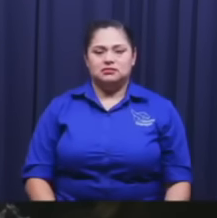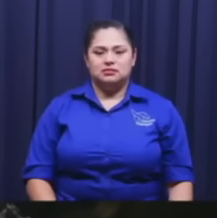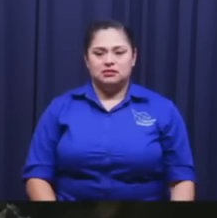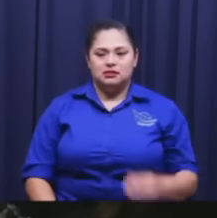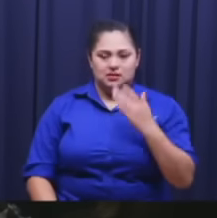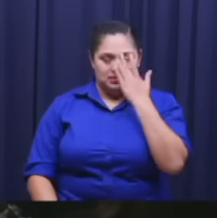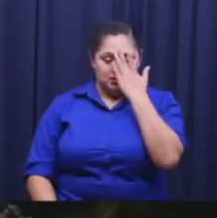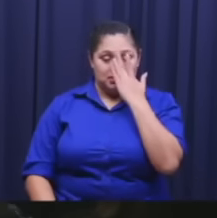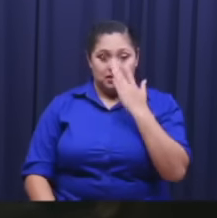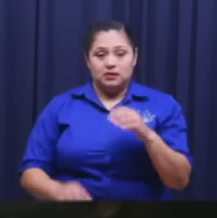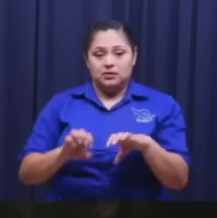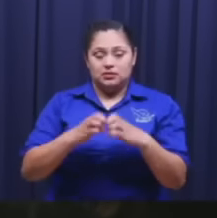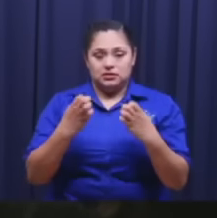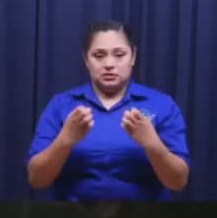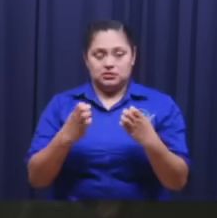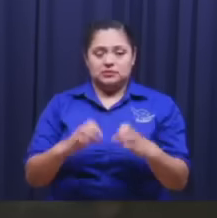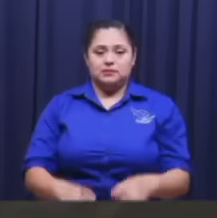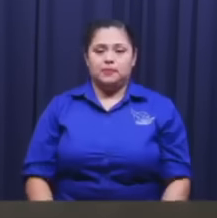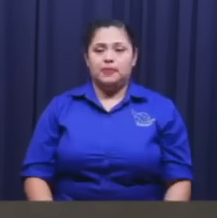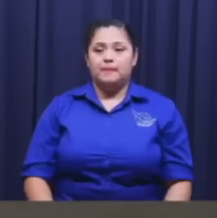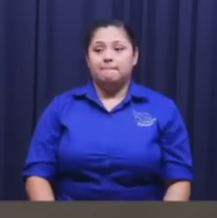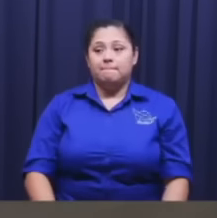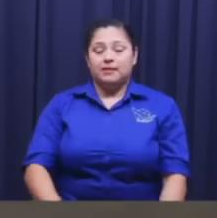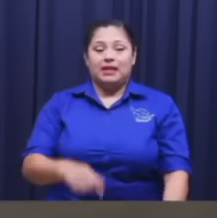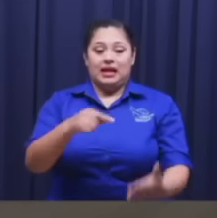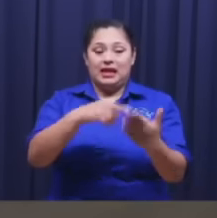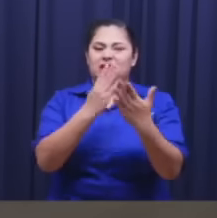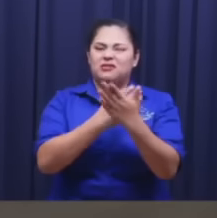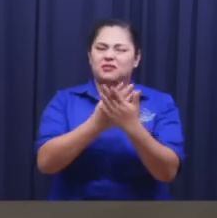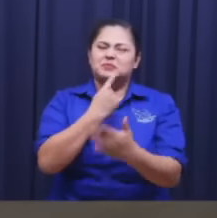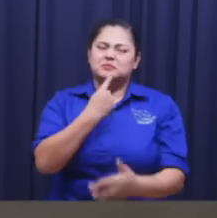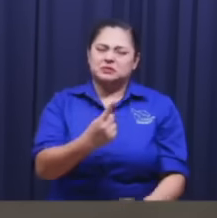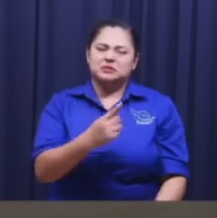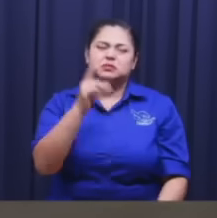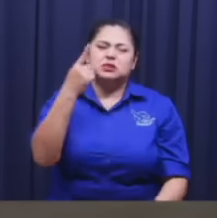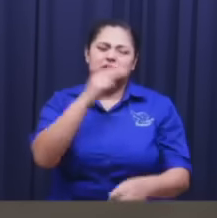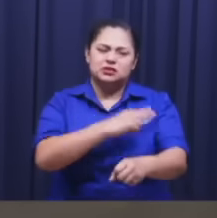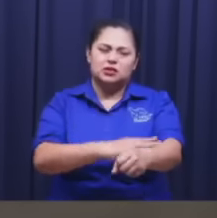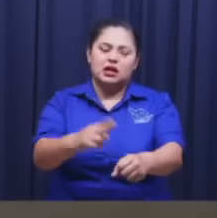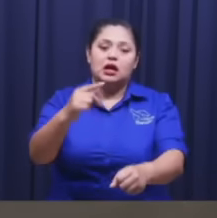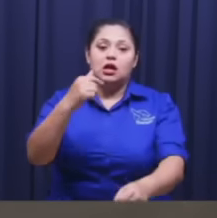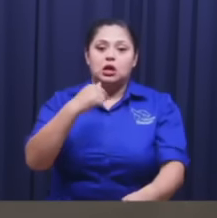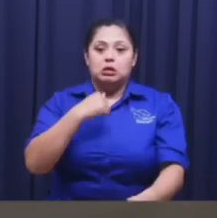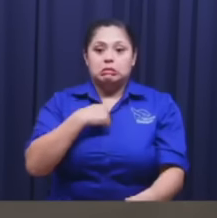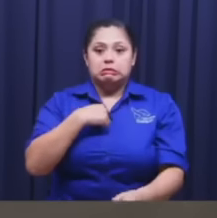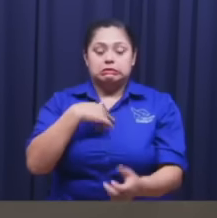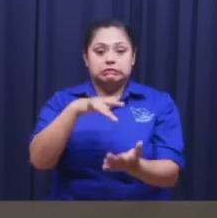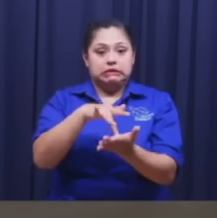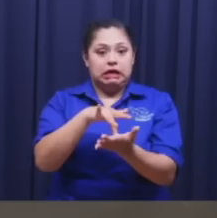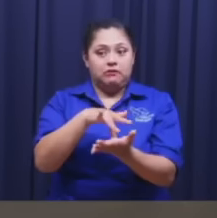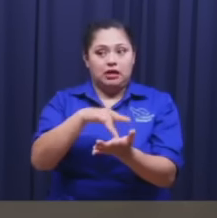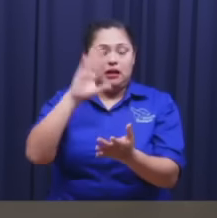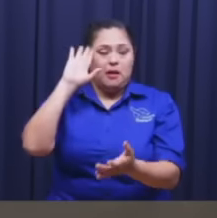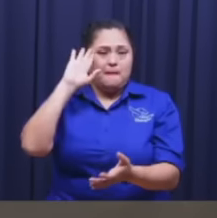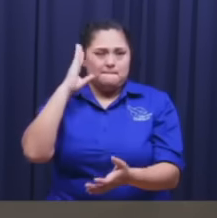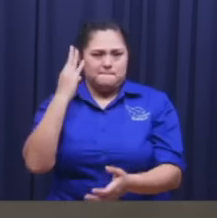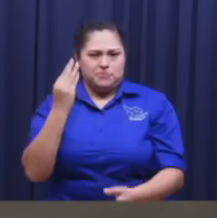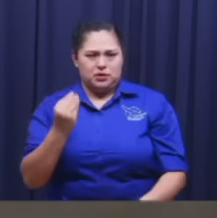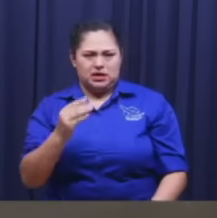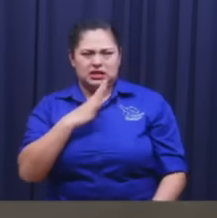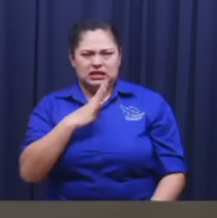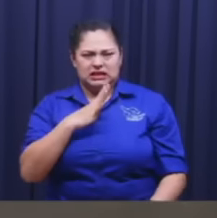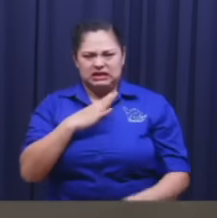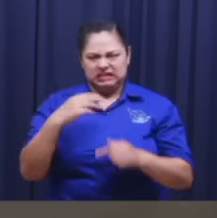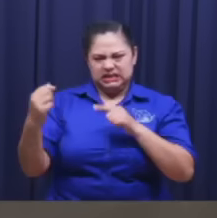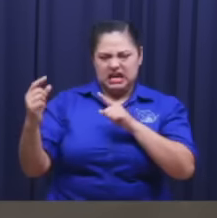Asaf dijo: en cuanto a mí, por poco resbalan mis pies, porque tuve envidia de los arrogantes, de los impíos, de